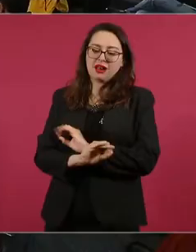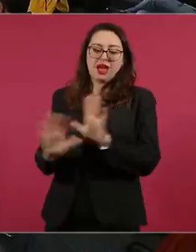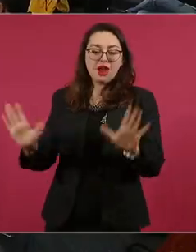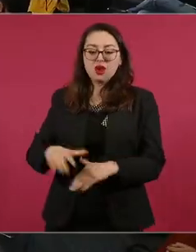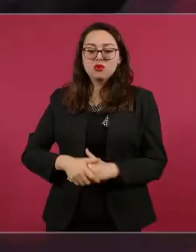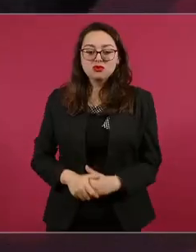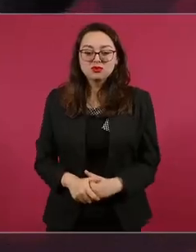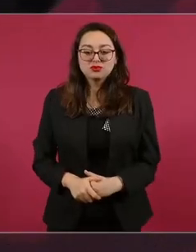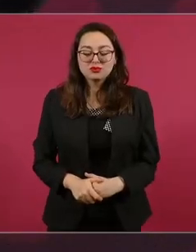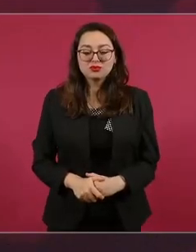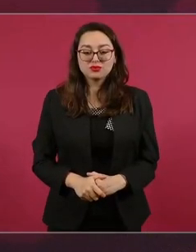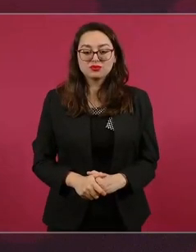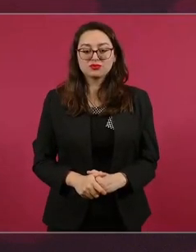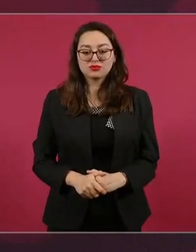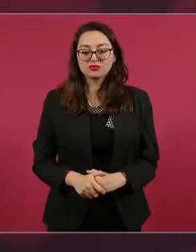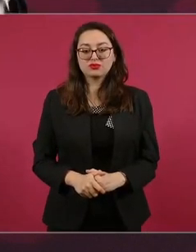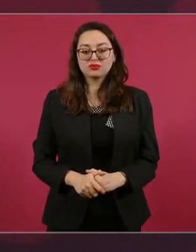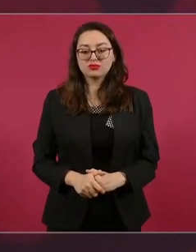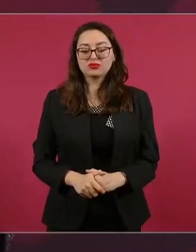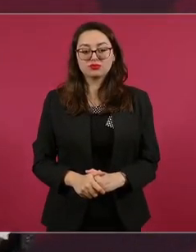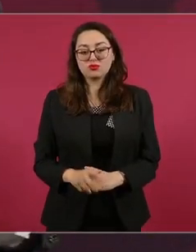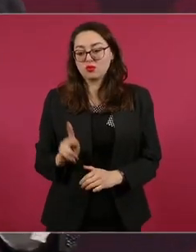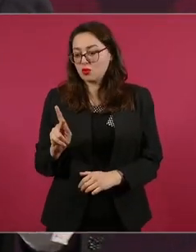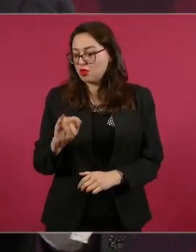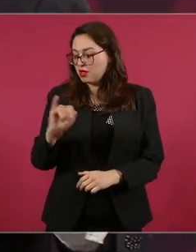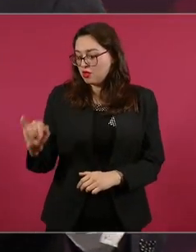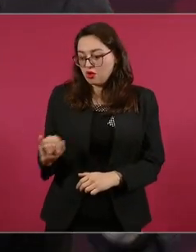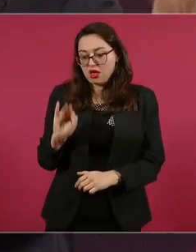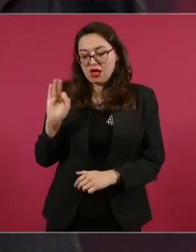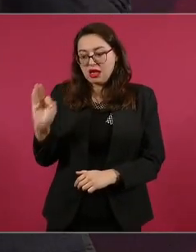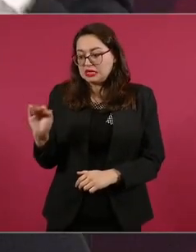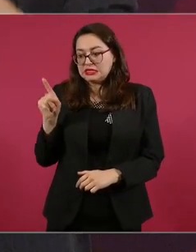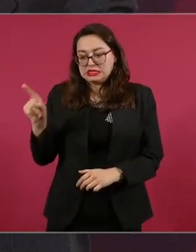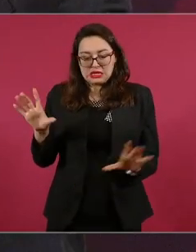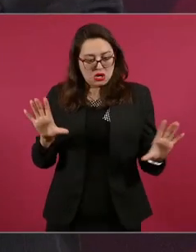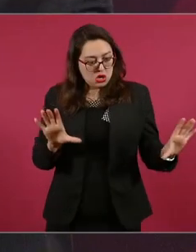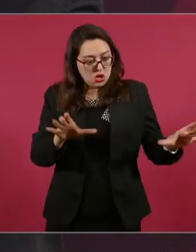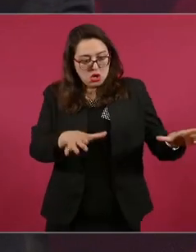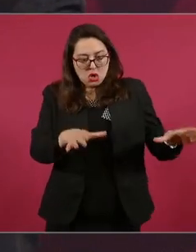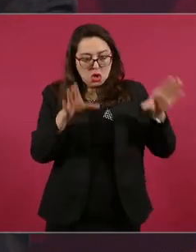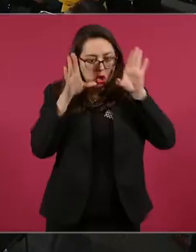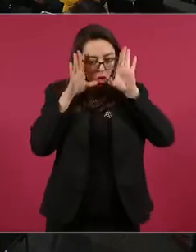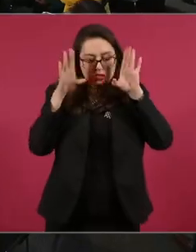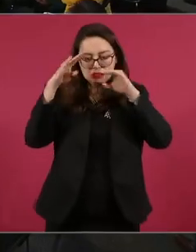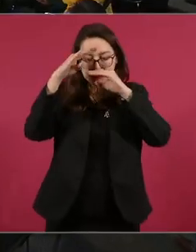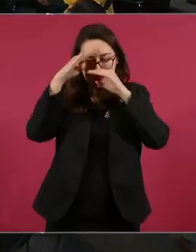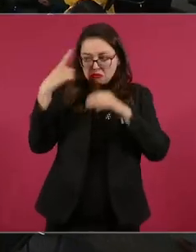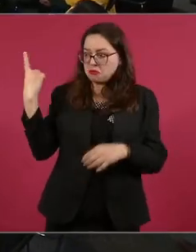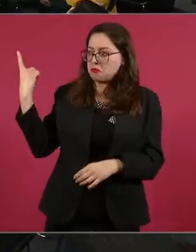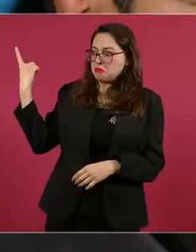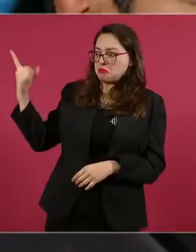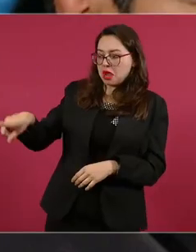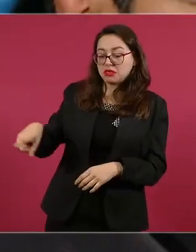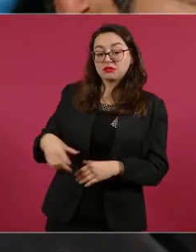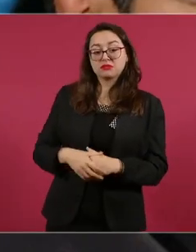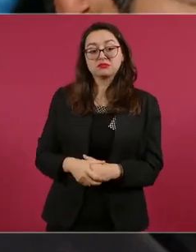completamente entregado al bloque conservador. ¿No veríamos entonces un resultado en el caso Lozoya? No